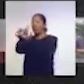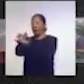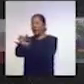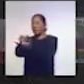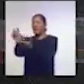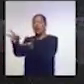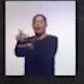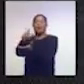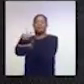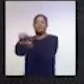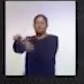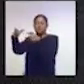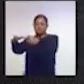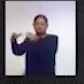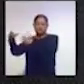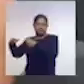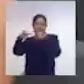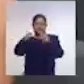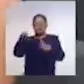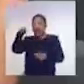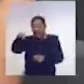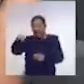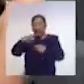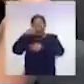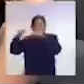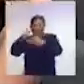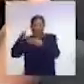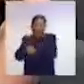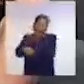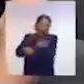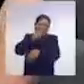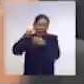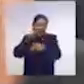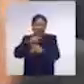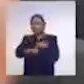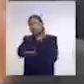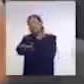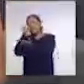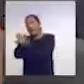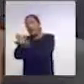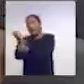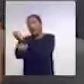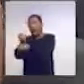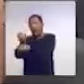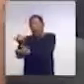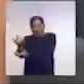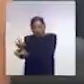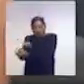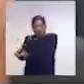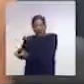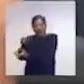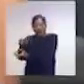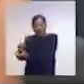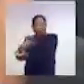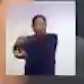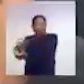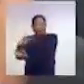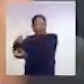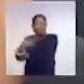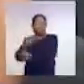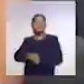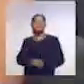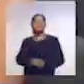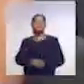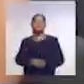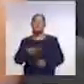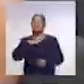el estado donde hacemos esas campañas. Muy bien. Además de tener más de 18 años, ¿qué otros requisitos se deben de cumplir para que la